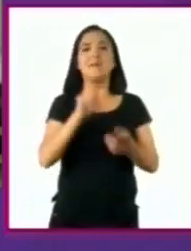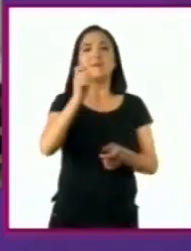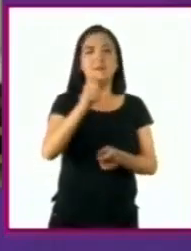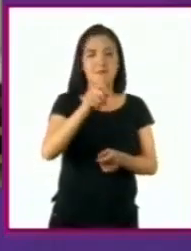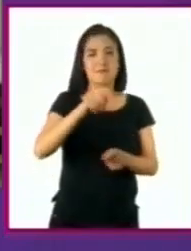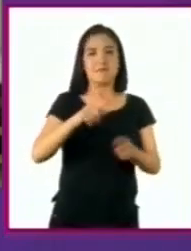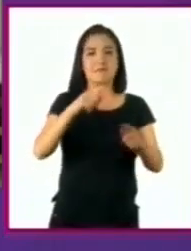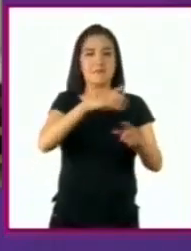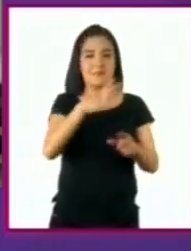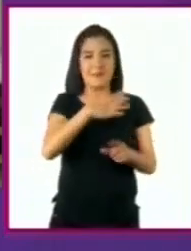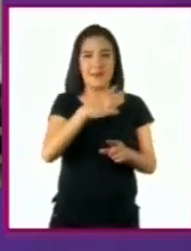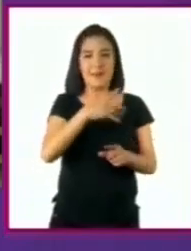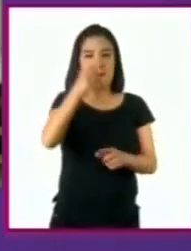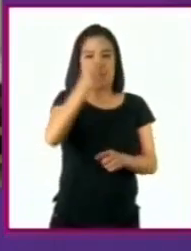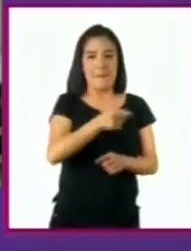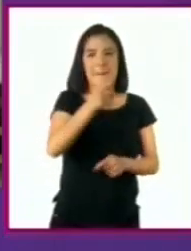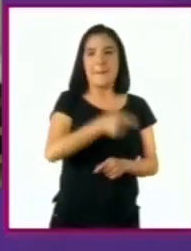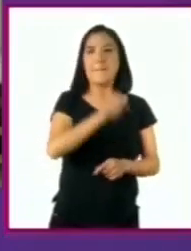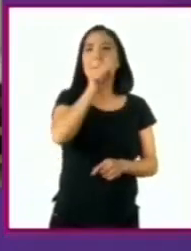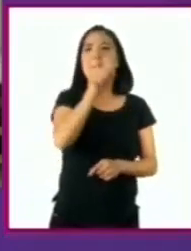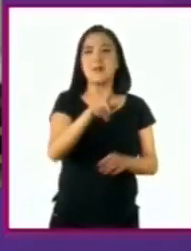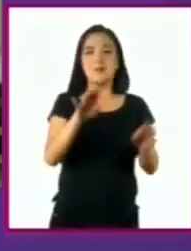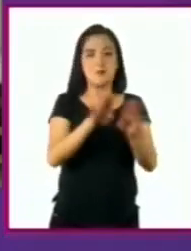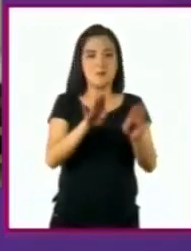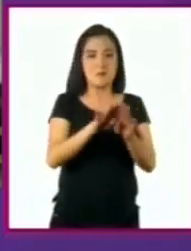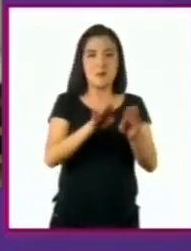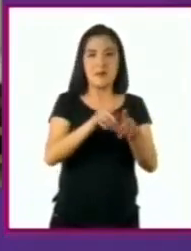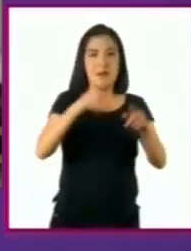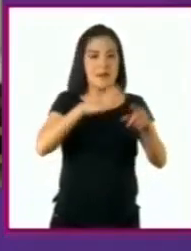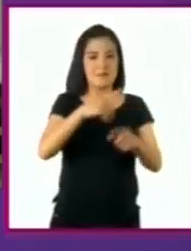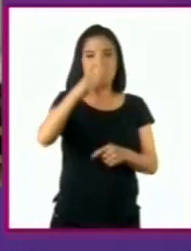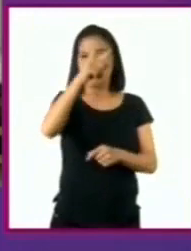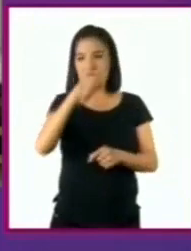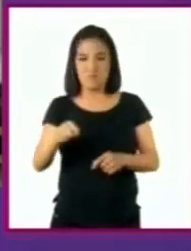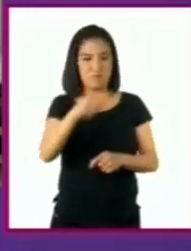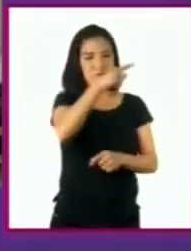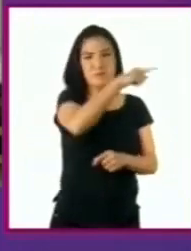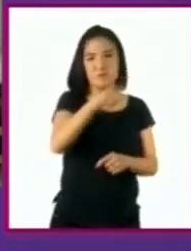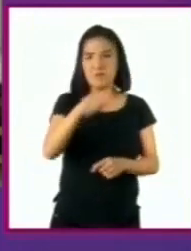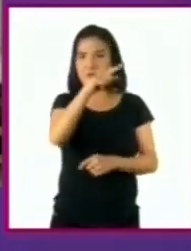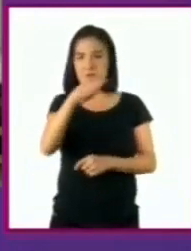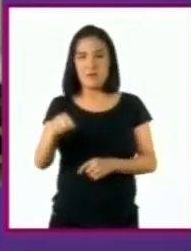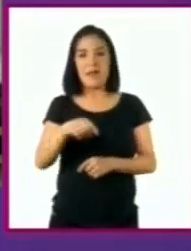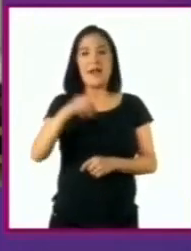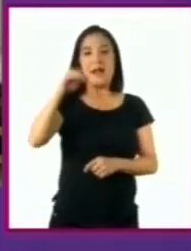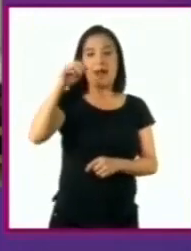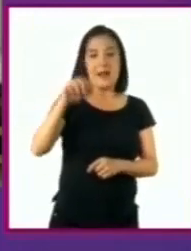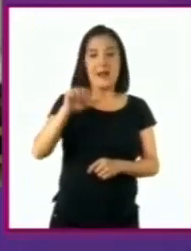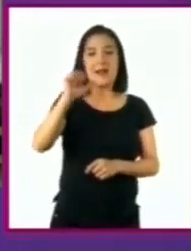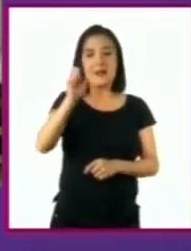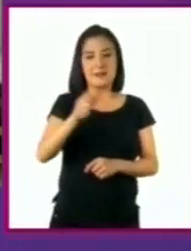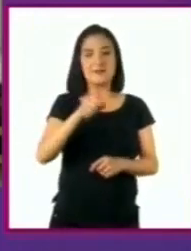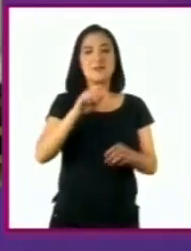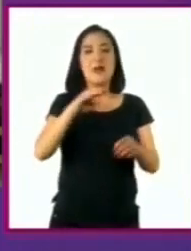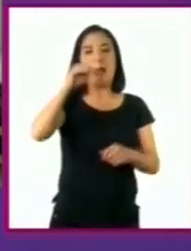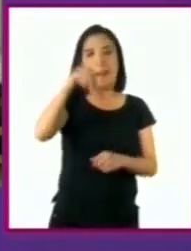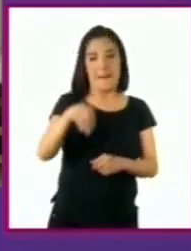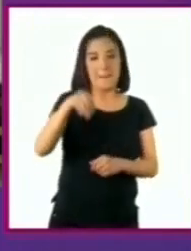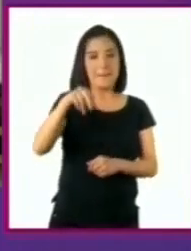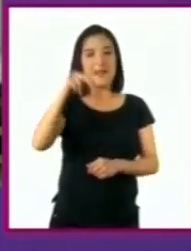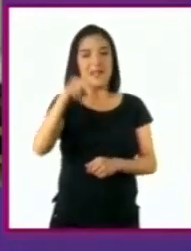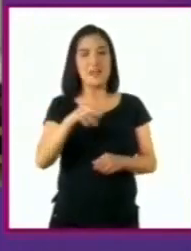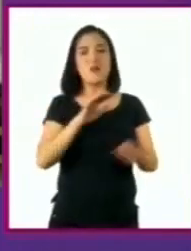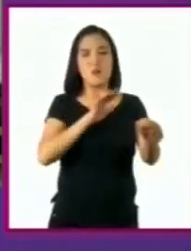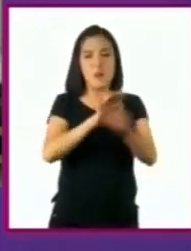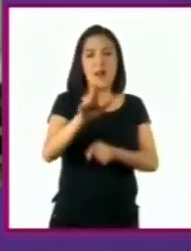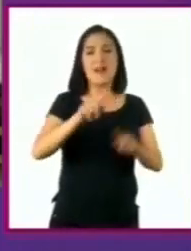por las mismas paralelas en las rectas M y N. Veamos con detenimiento qué quiere decir